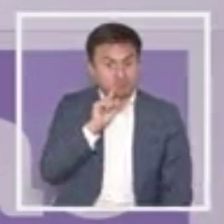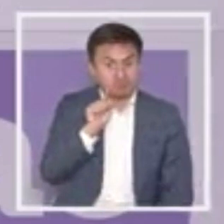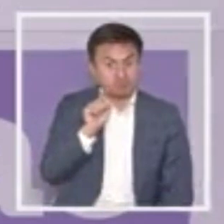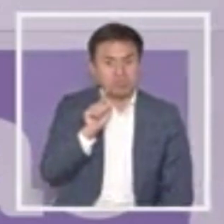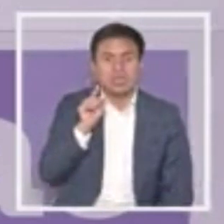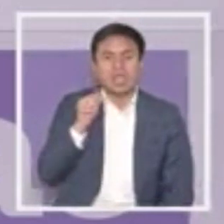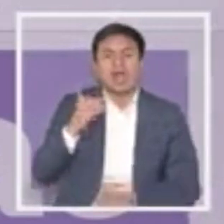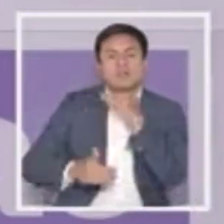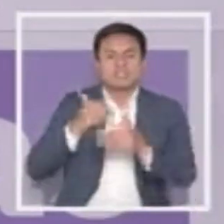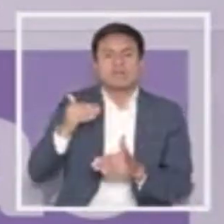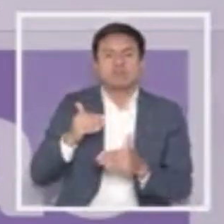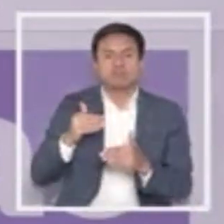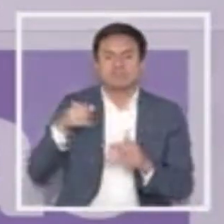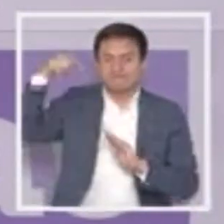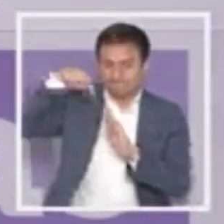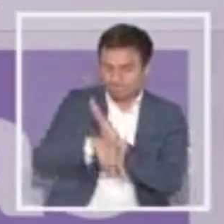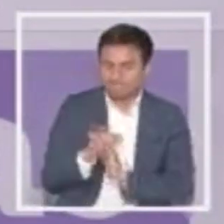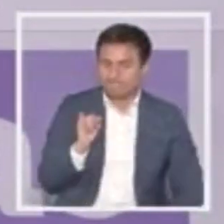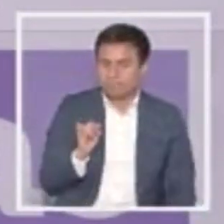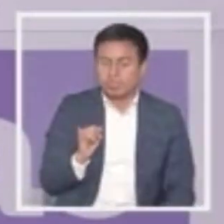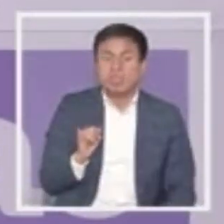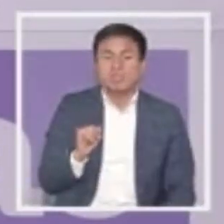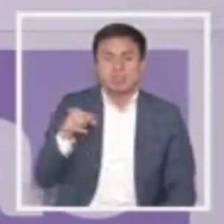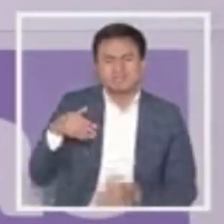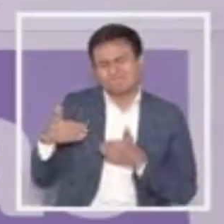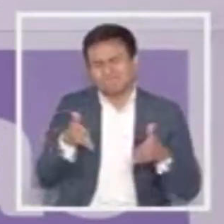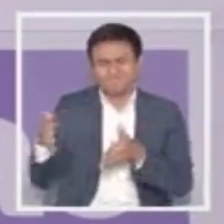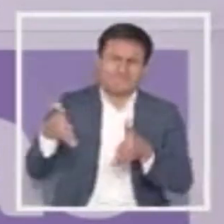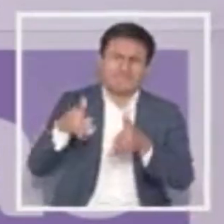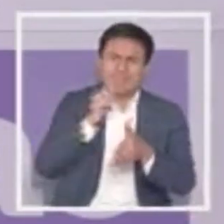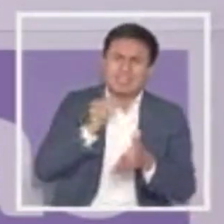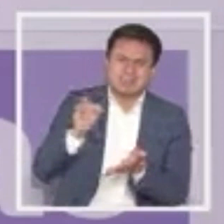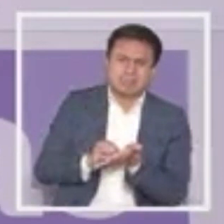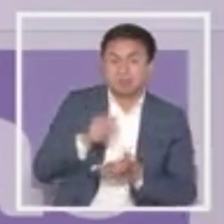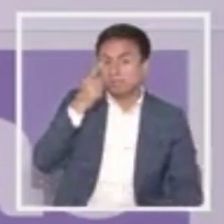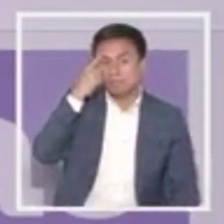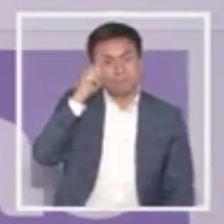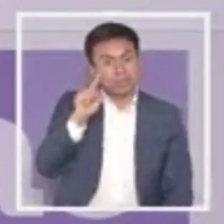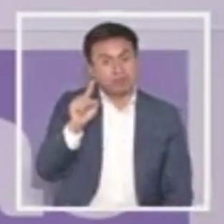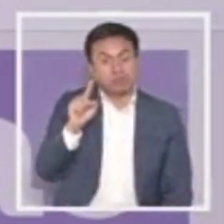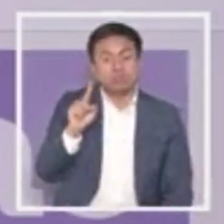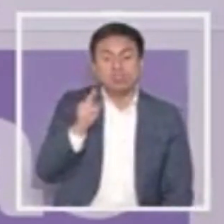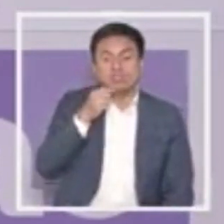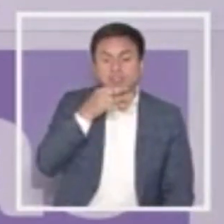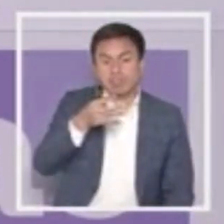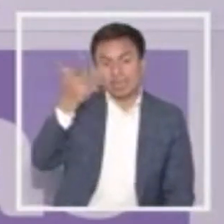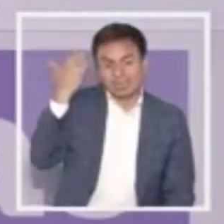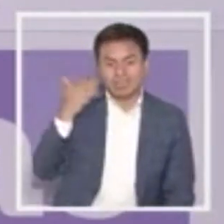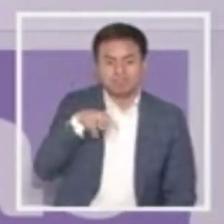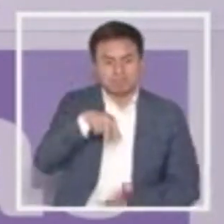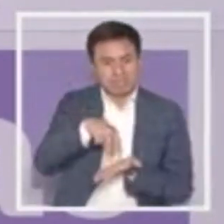en seguir avanzando de manera sustantiva. Nos queda mucho camino por recorrer, pero como decíamos antes,